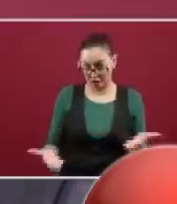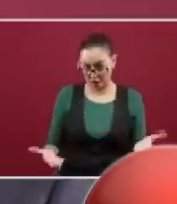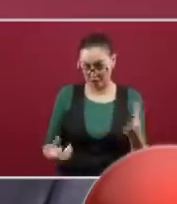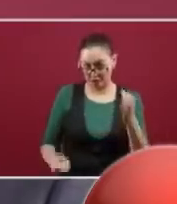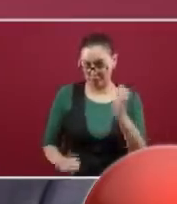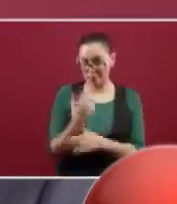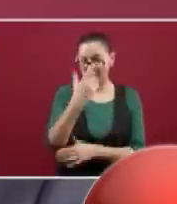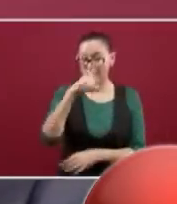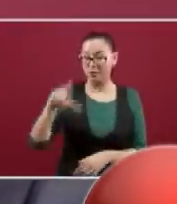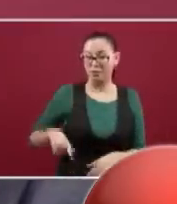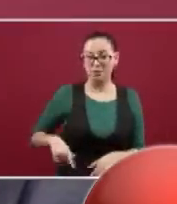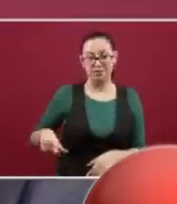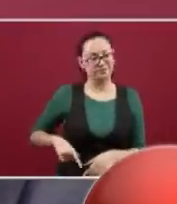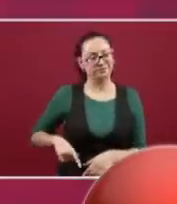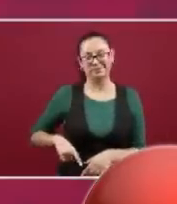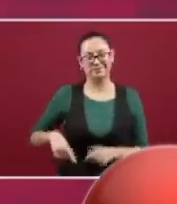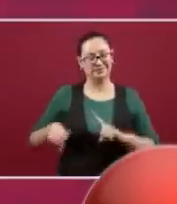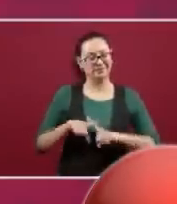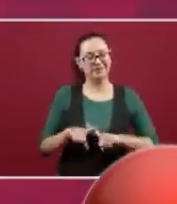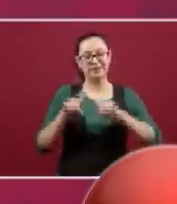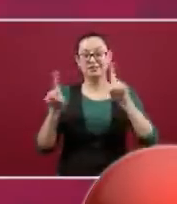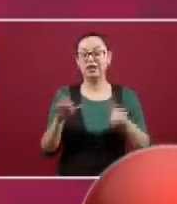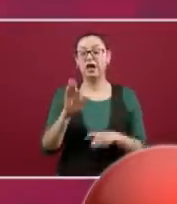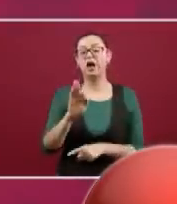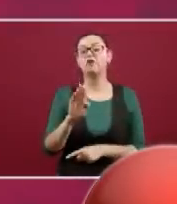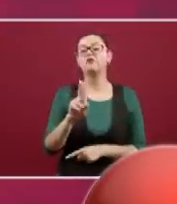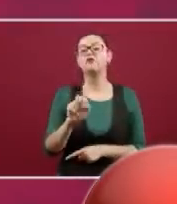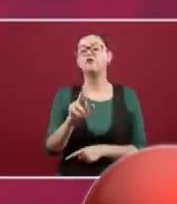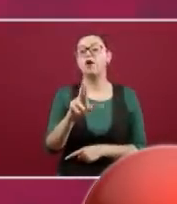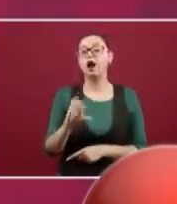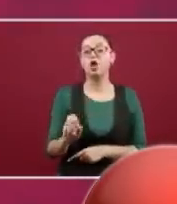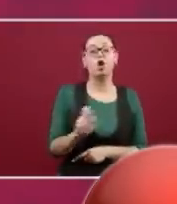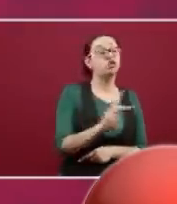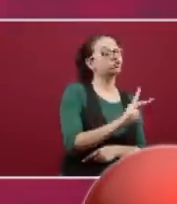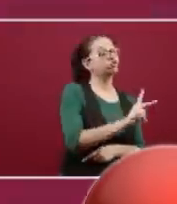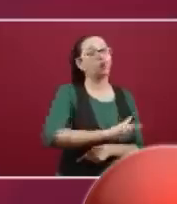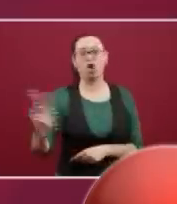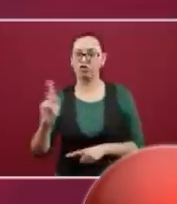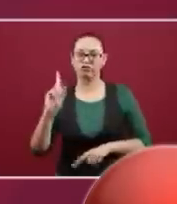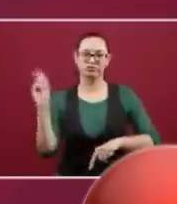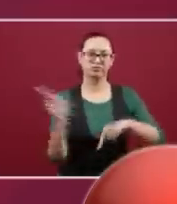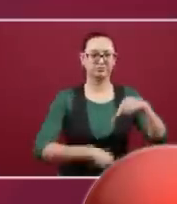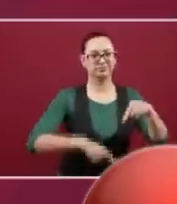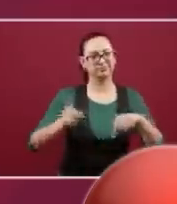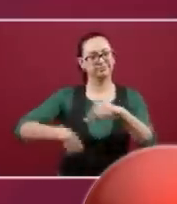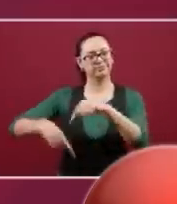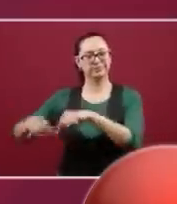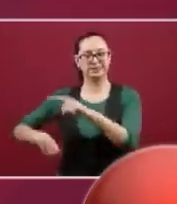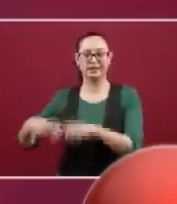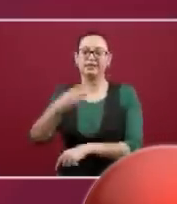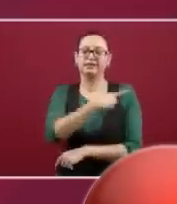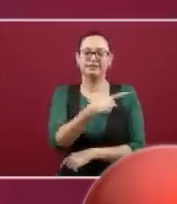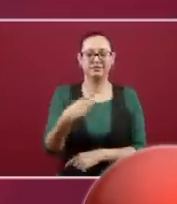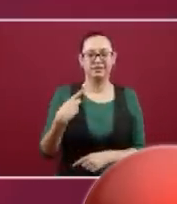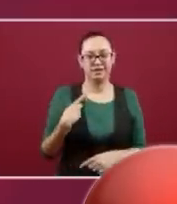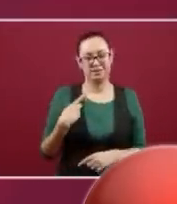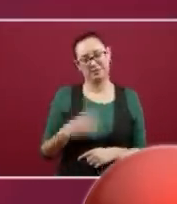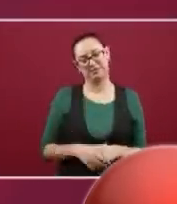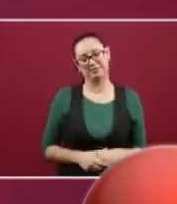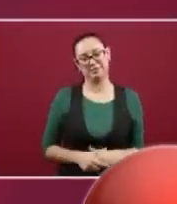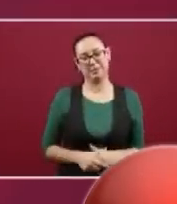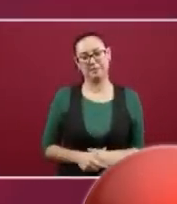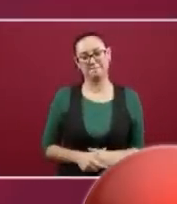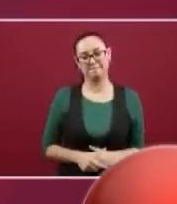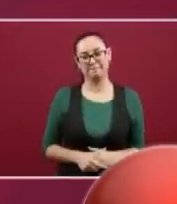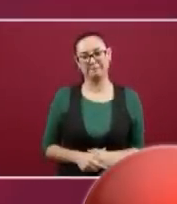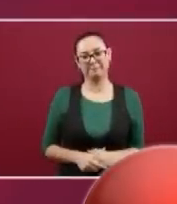que se tiene que acabar el fuero para todos, que lucen mal,